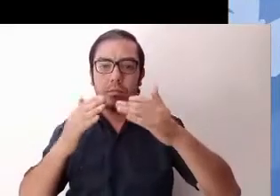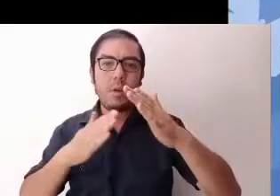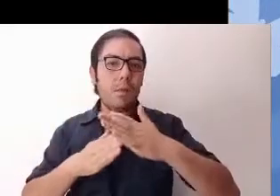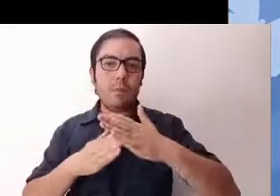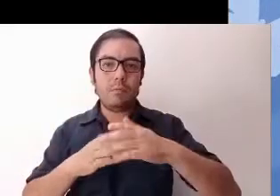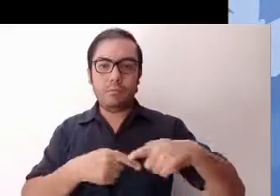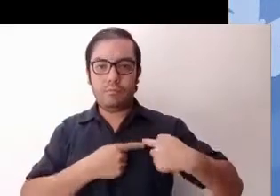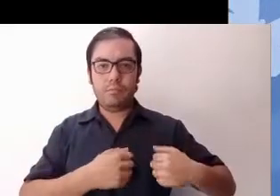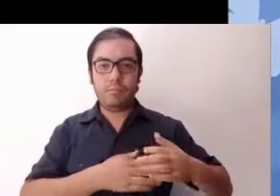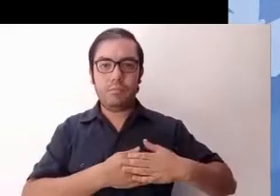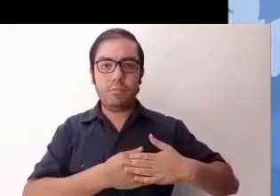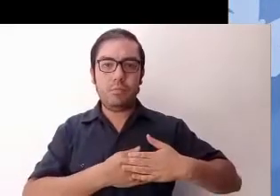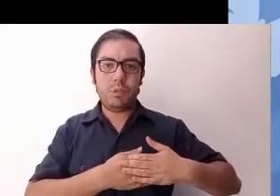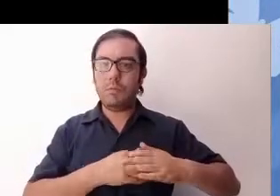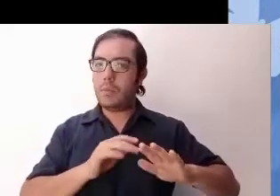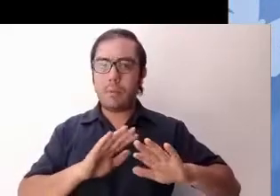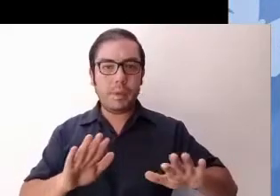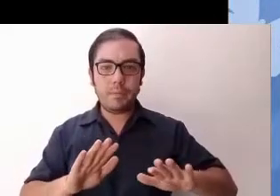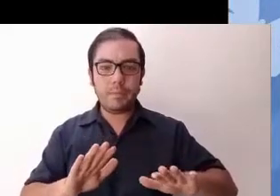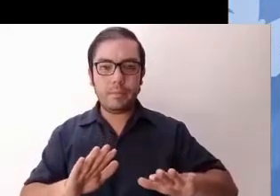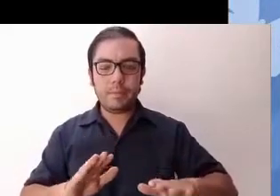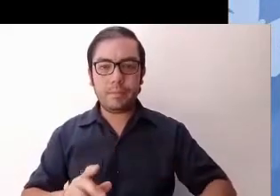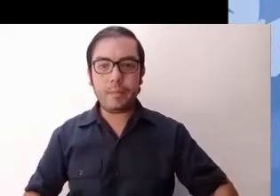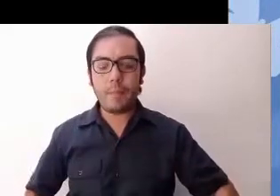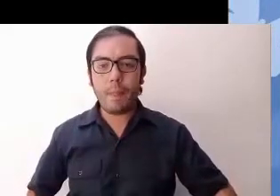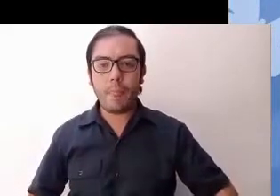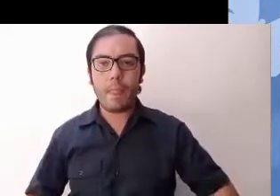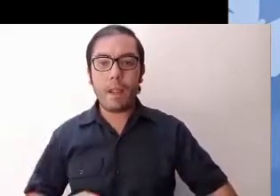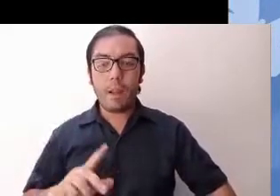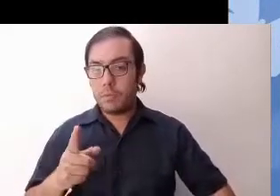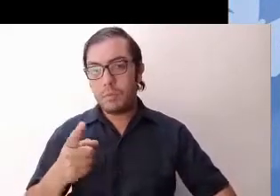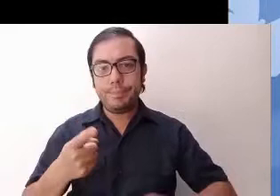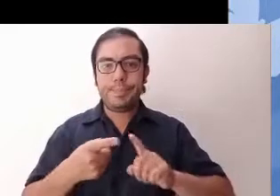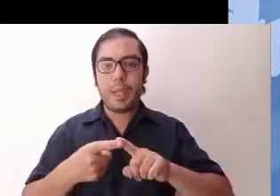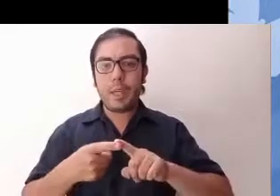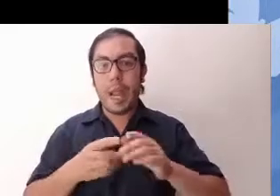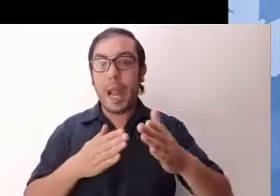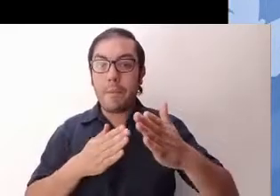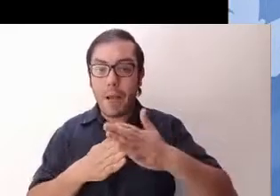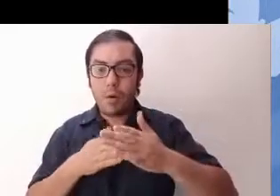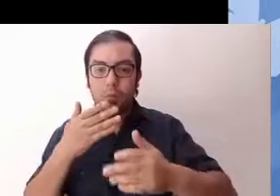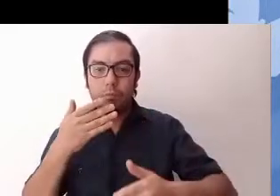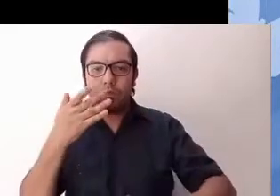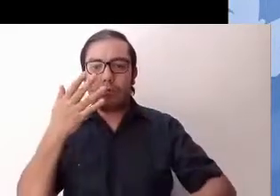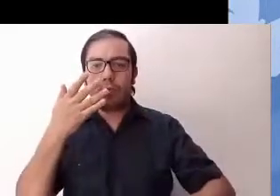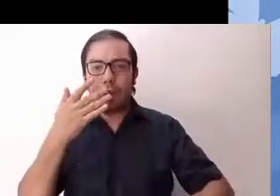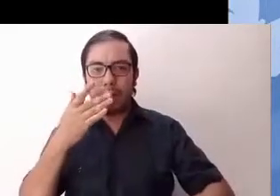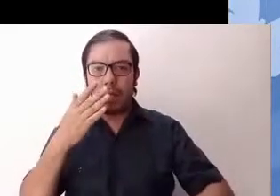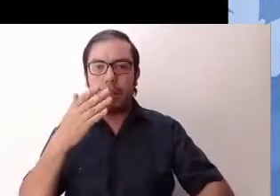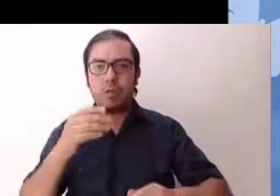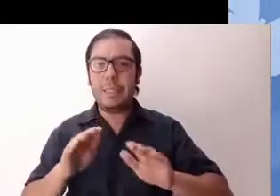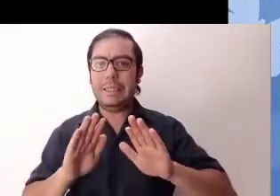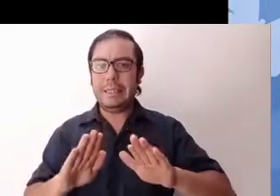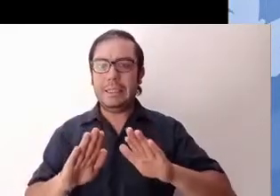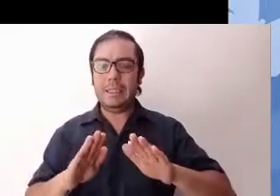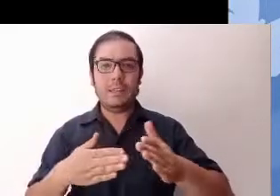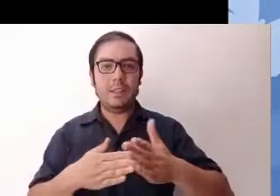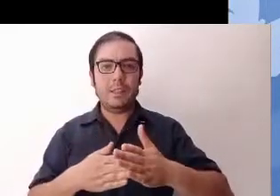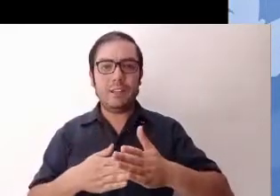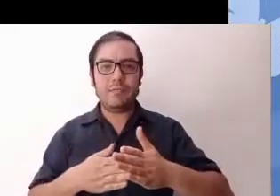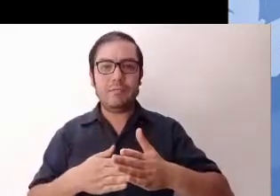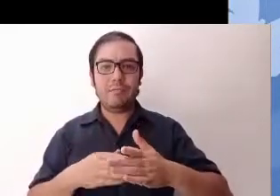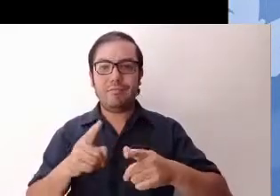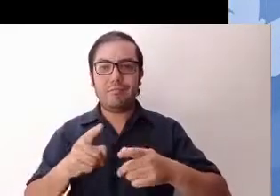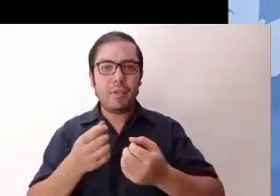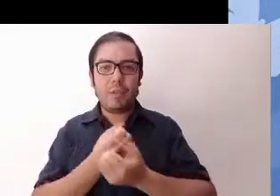En el paro respiratorio vamos a tener una pérdida, ¿no es cierto?, de la respiración, no vamos a estar respirando. ¿Qué pasa